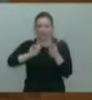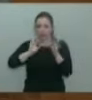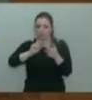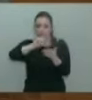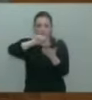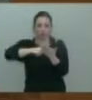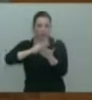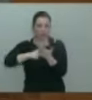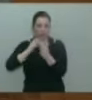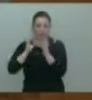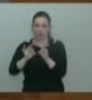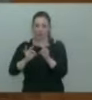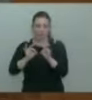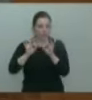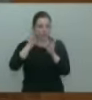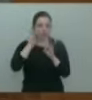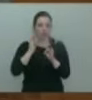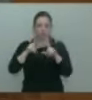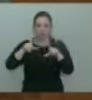contratación,